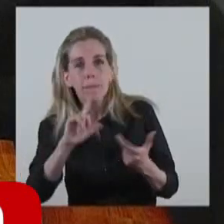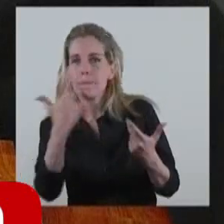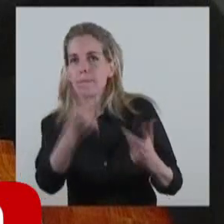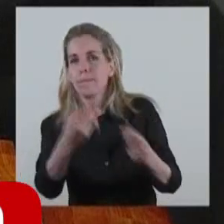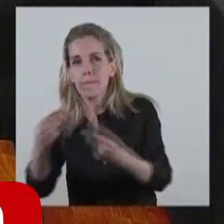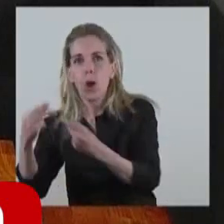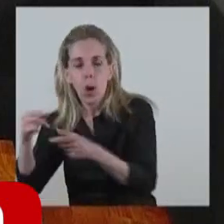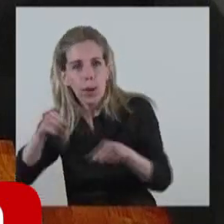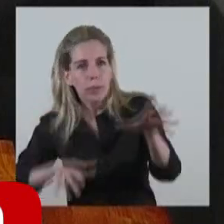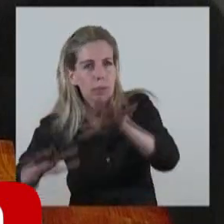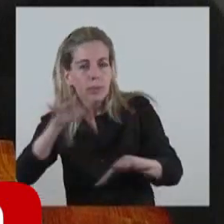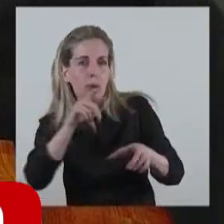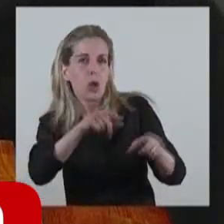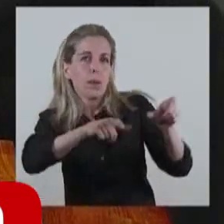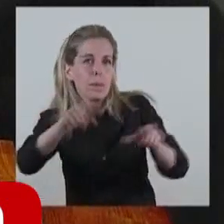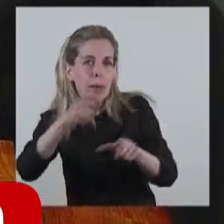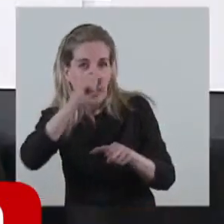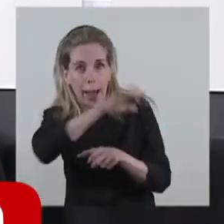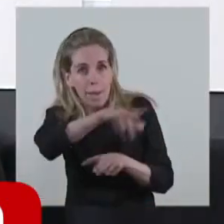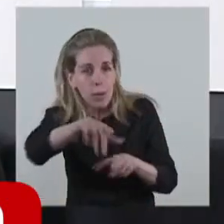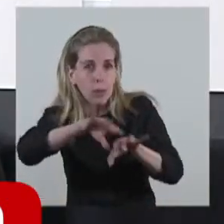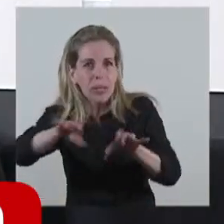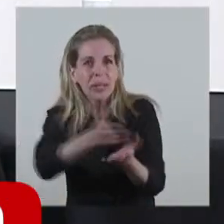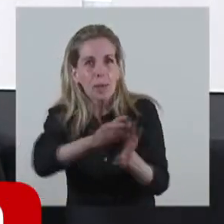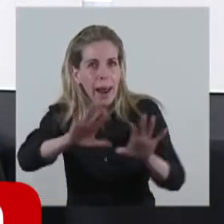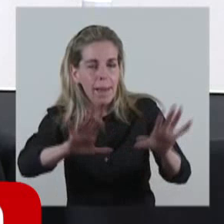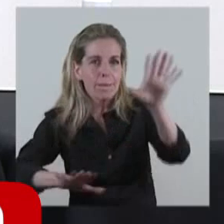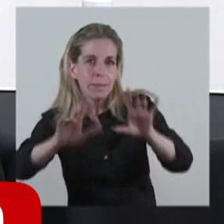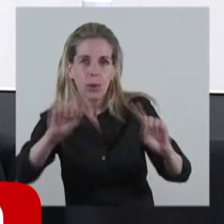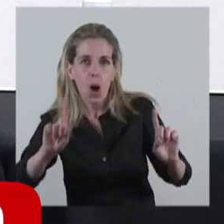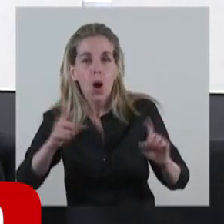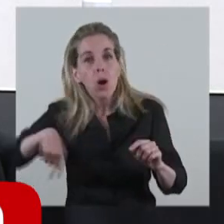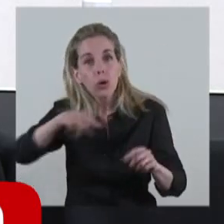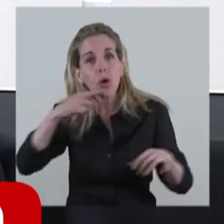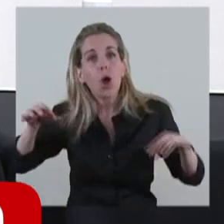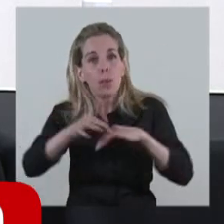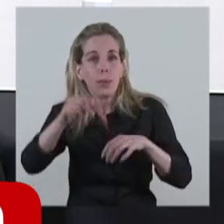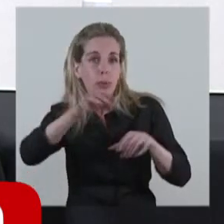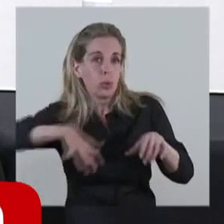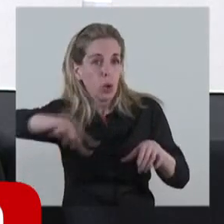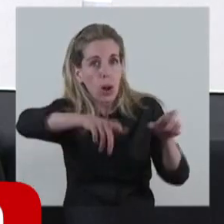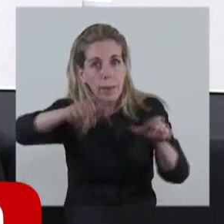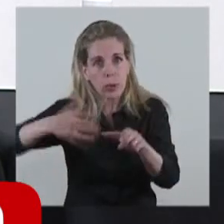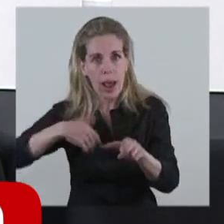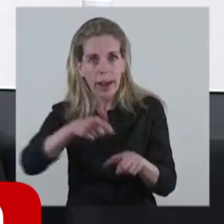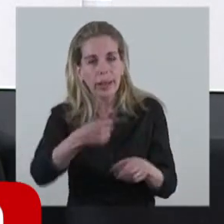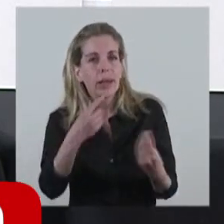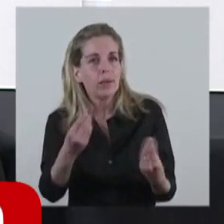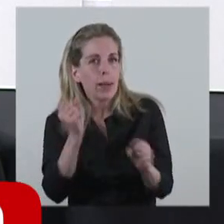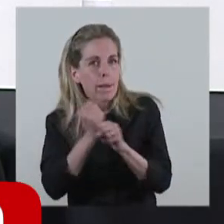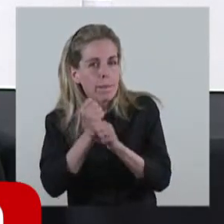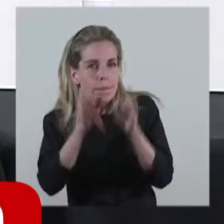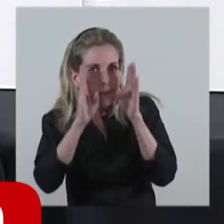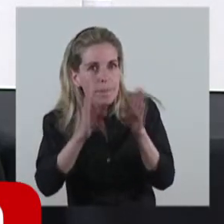tratar segmentadamente a los productores. Nosotros, nuestro compromiso ante el pueblo argentino fue trabajar más hacia